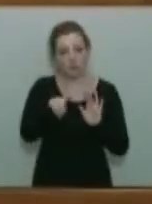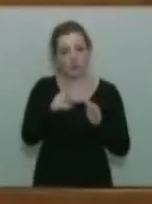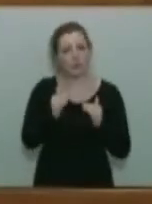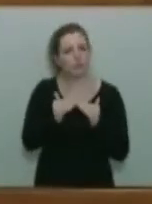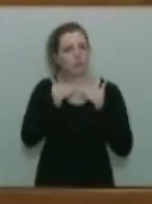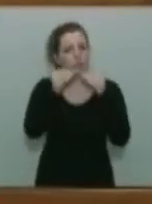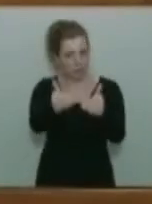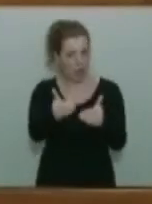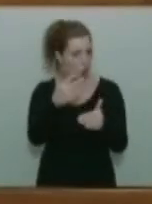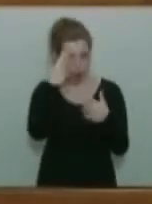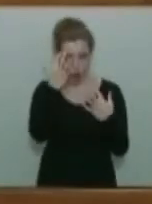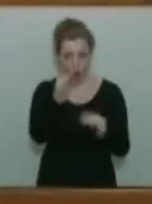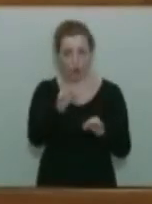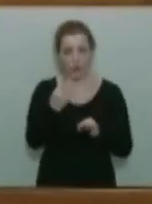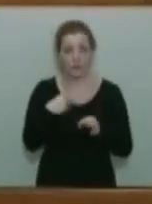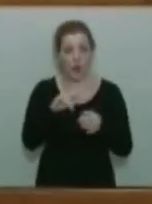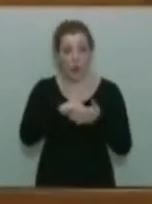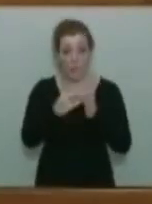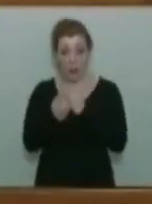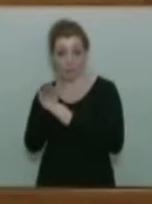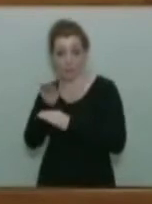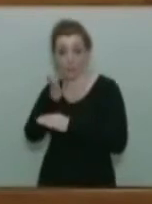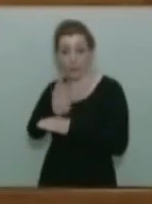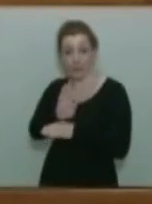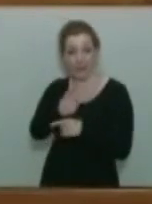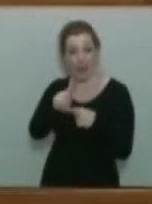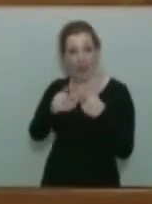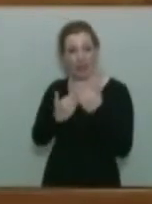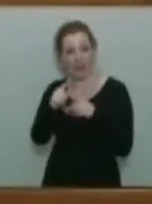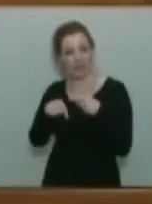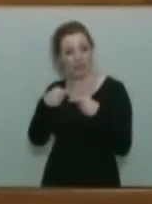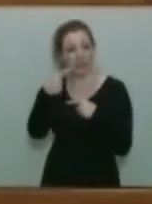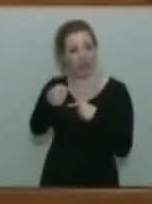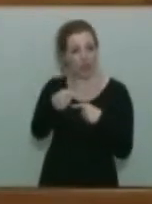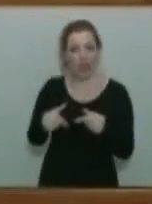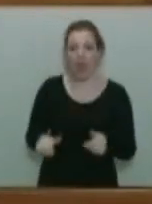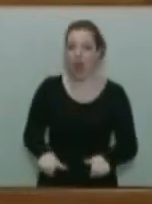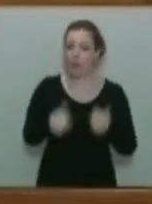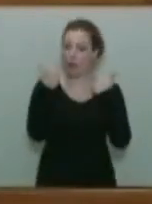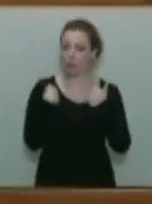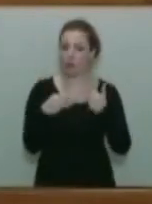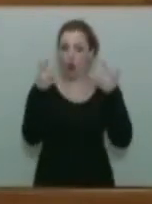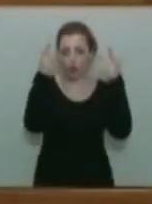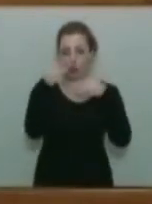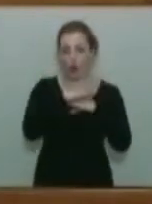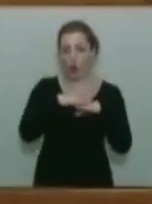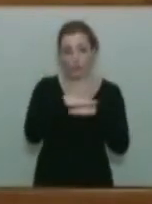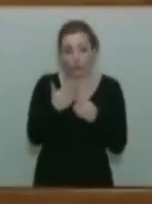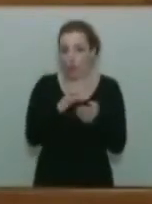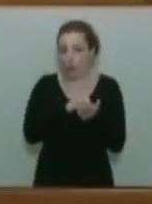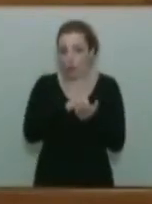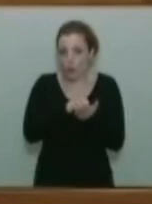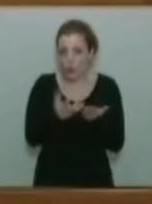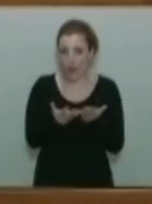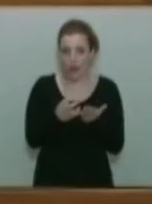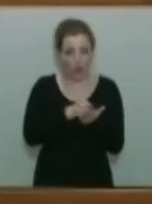retraso evidente la implementación de este plan y al día siguiente nos desayunamos con su aprobación por el Consejo de Gobierno. O sea que los que están generando dudas y los que